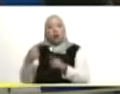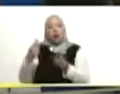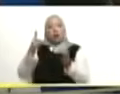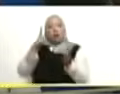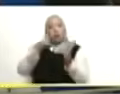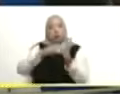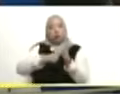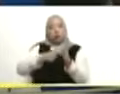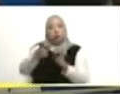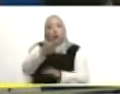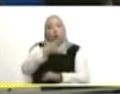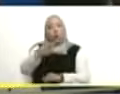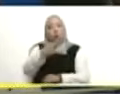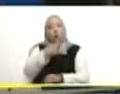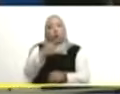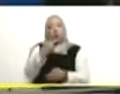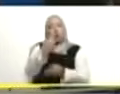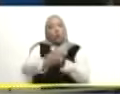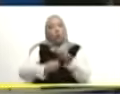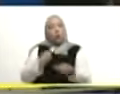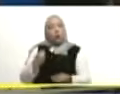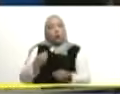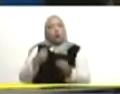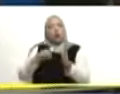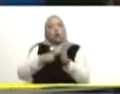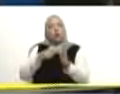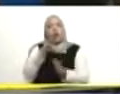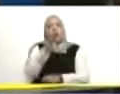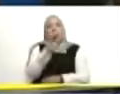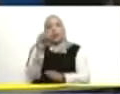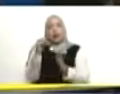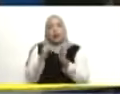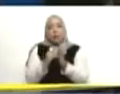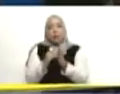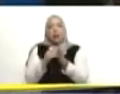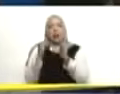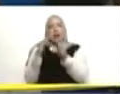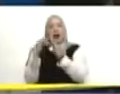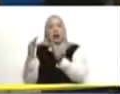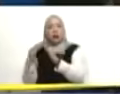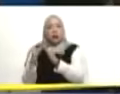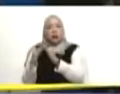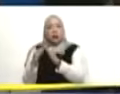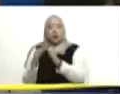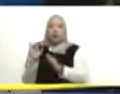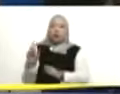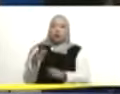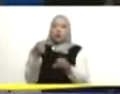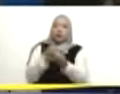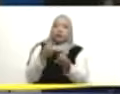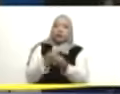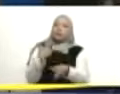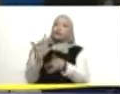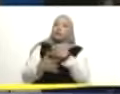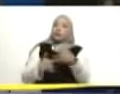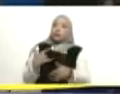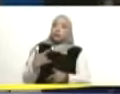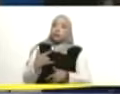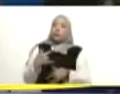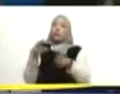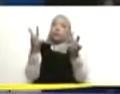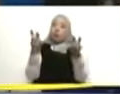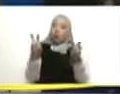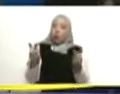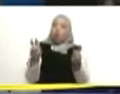y hay que buscar una fórmula para que esas 500.000 viviendas se abran, y lo primero que vamos a hacer en la nueva